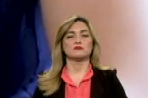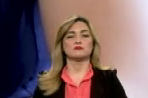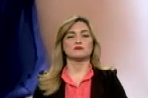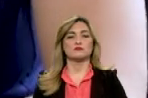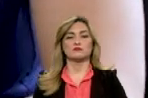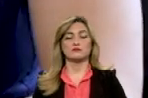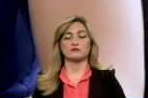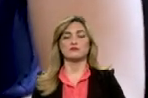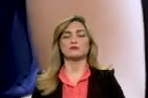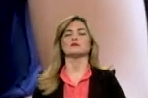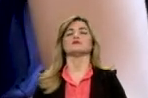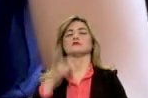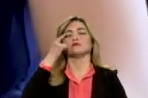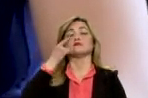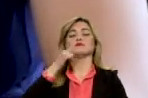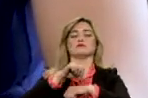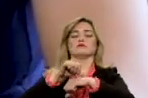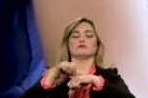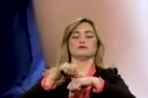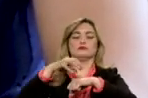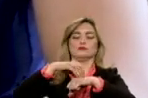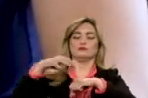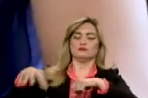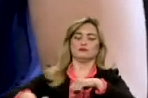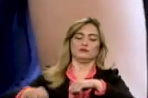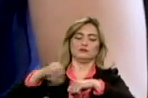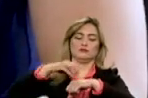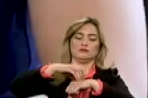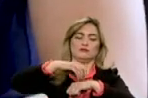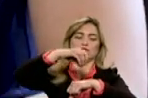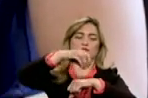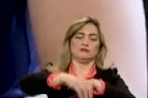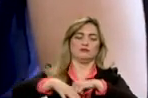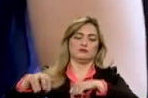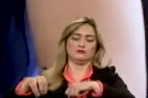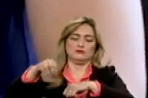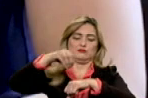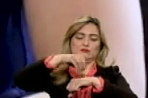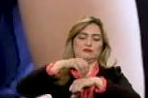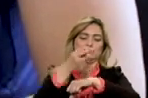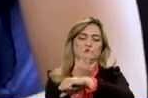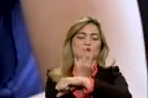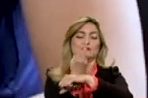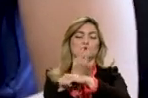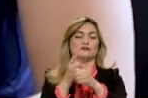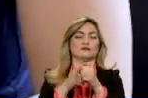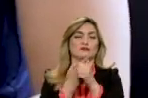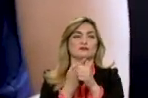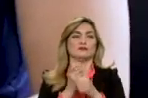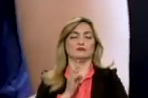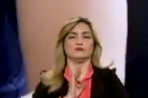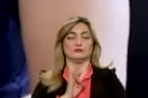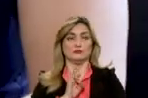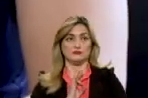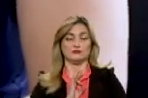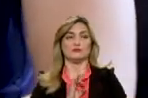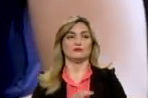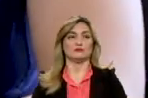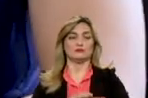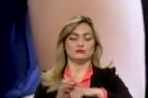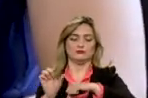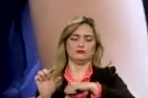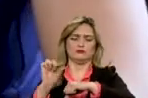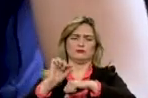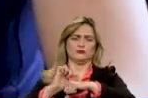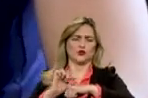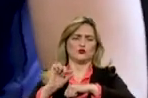de aproximadamente unas 2 horitas. Y fue porque en primera instancia intentamos hacer una técnica que es un trasplante por capas.